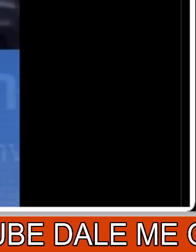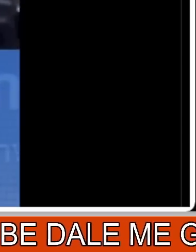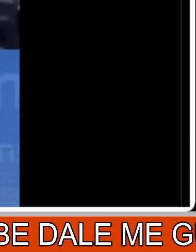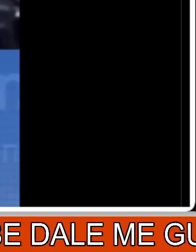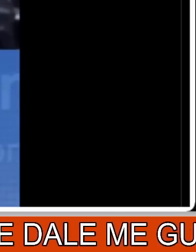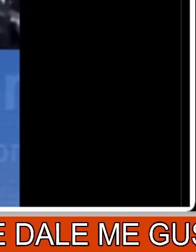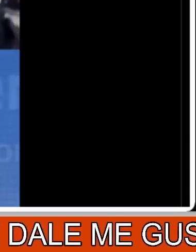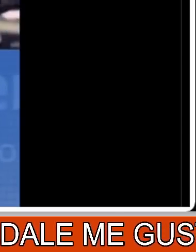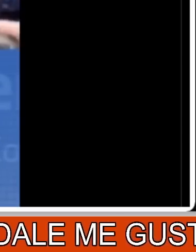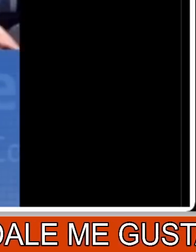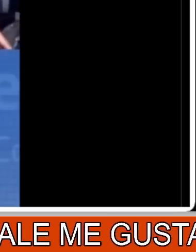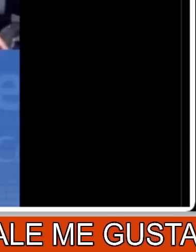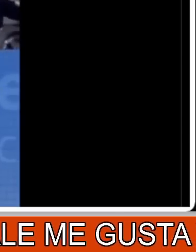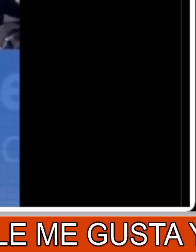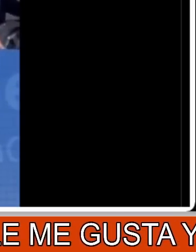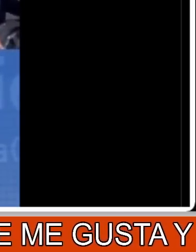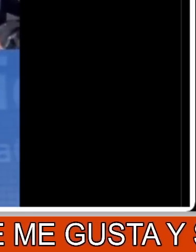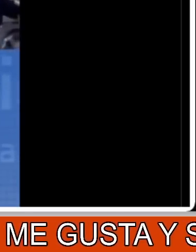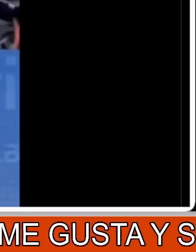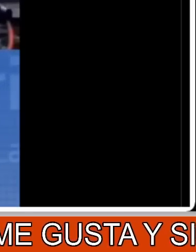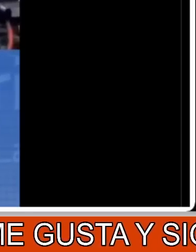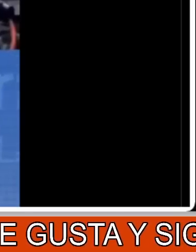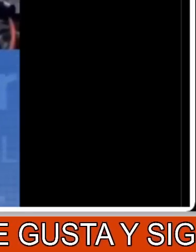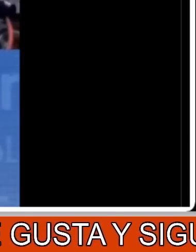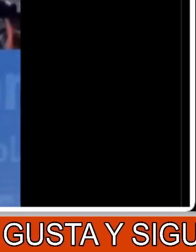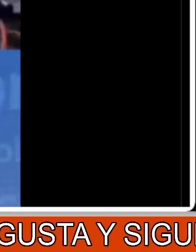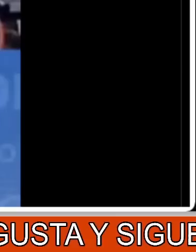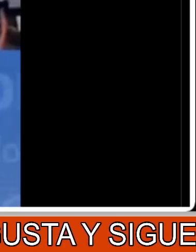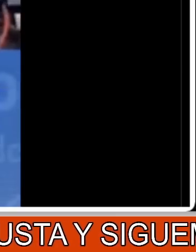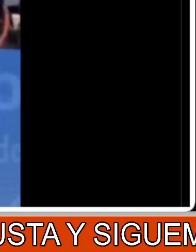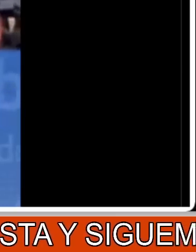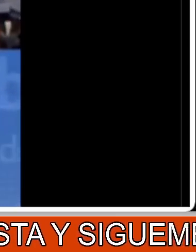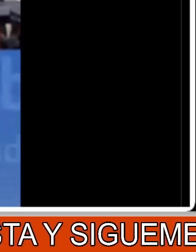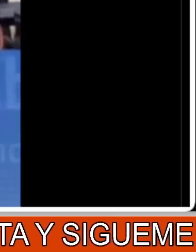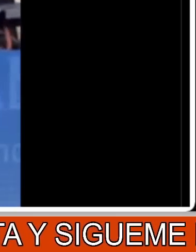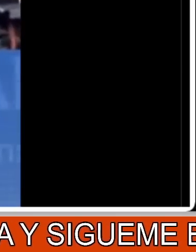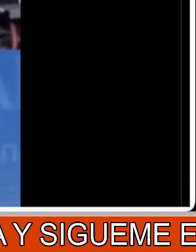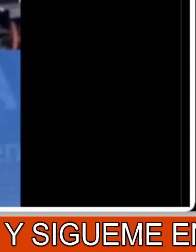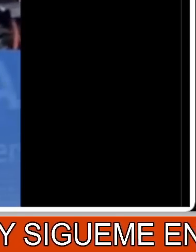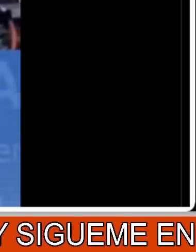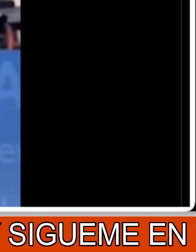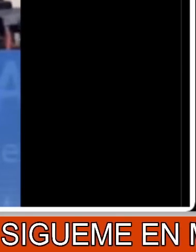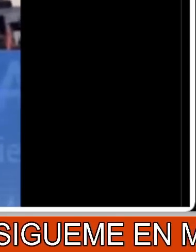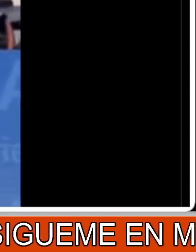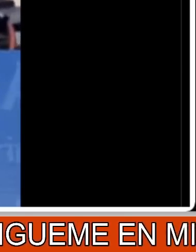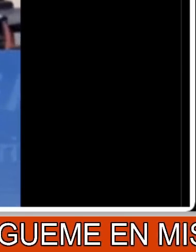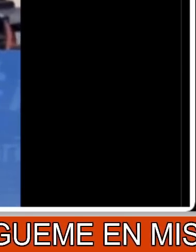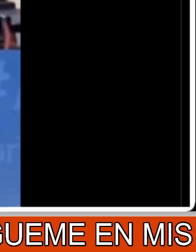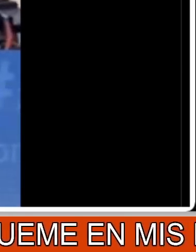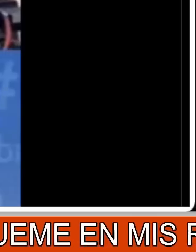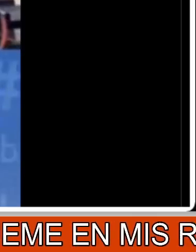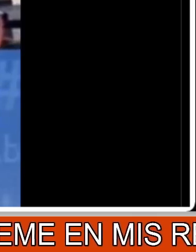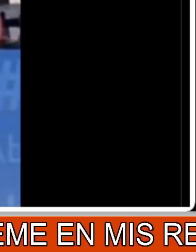Una foto por acá, por favor. Aquí al centro. Enrique, te vamos, Enrique, deja. Tantito, déjalo que se